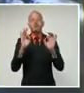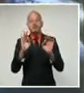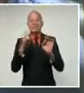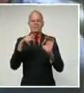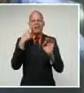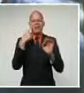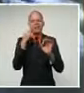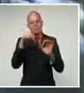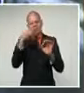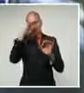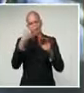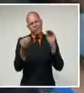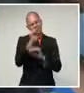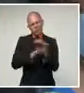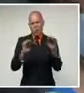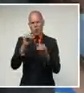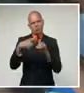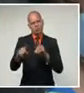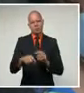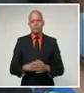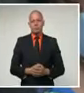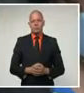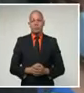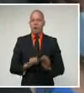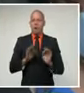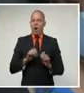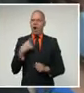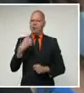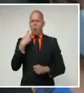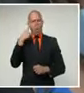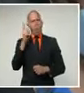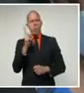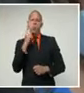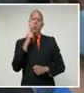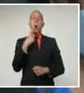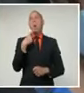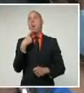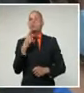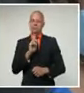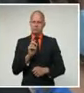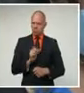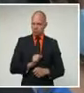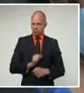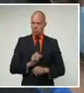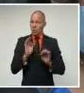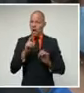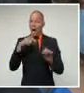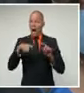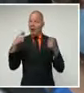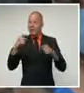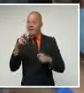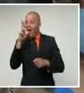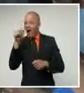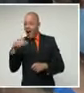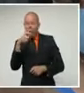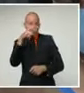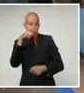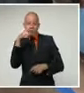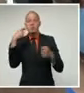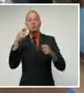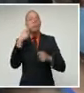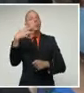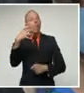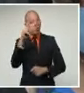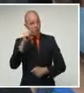realidad que no existe en Cuba. No podemos confiarnos y no podemos cruzarnos de brazos. La vigilancia revolucionaria hoy cobra un